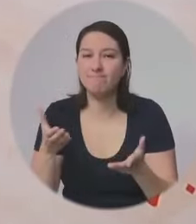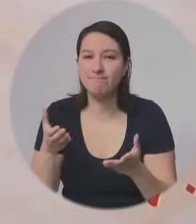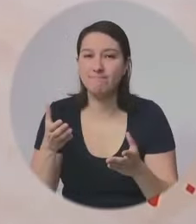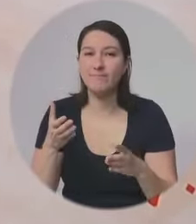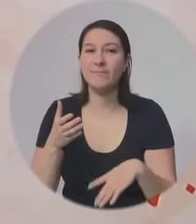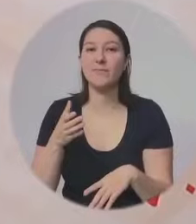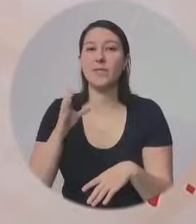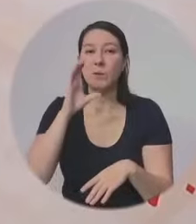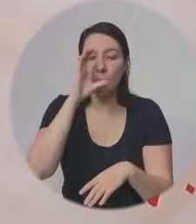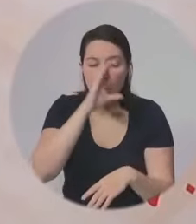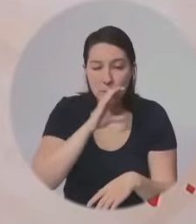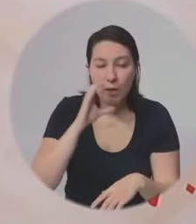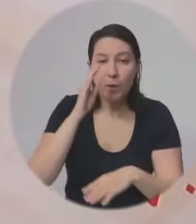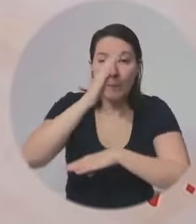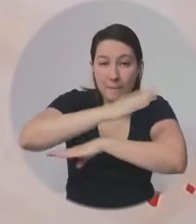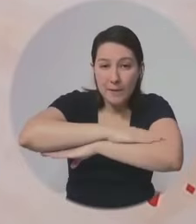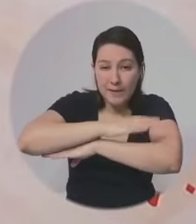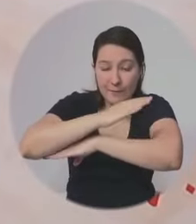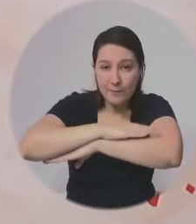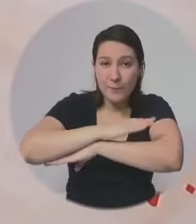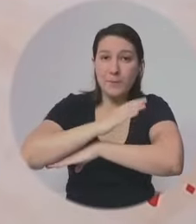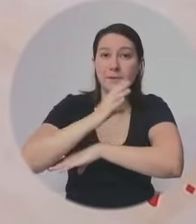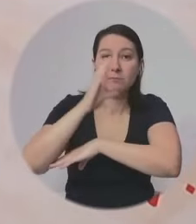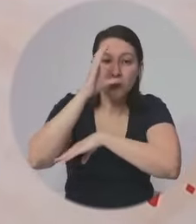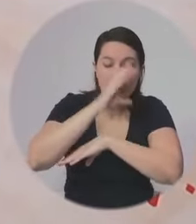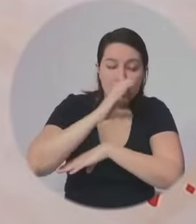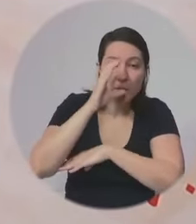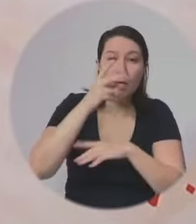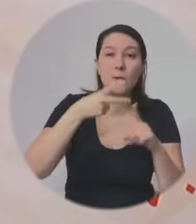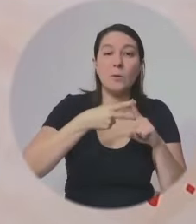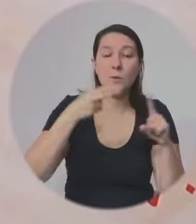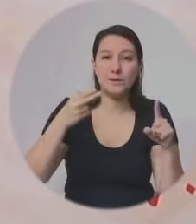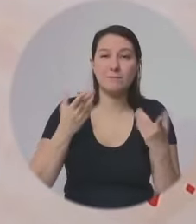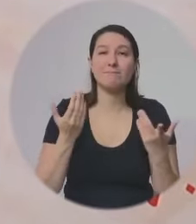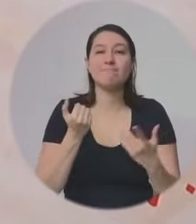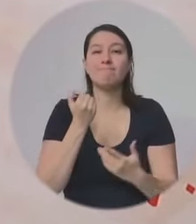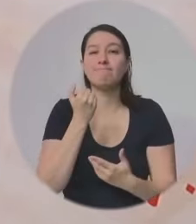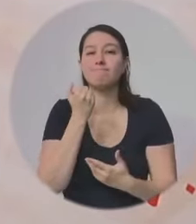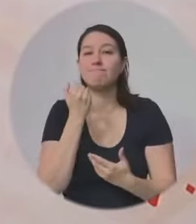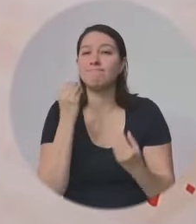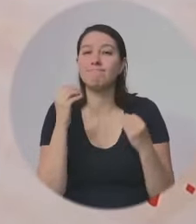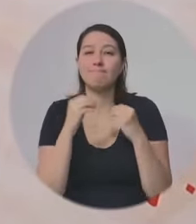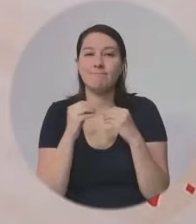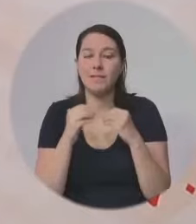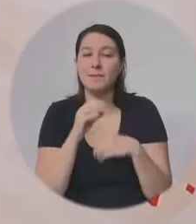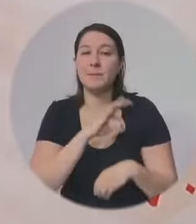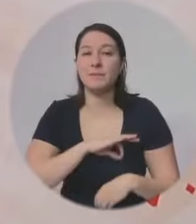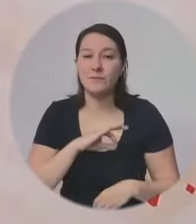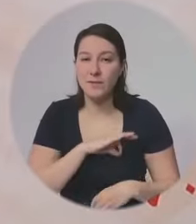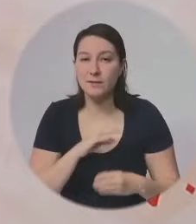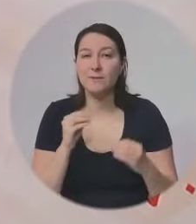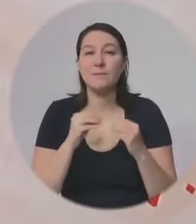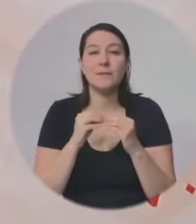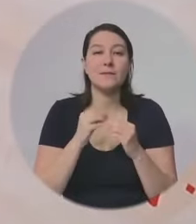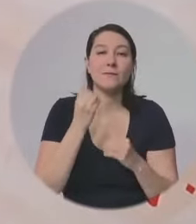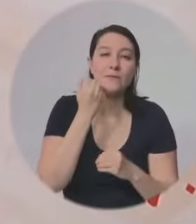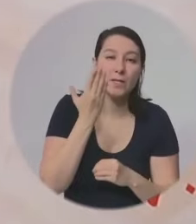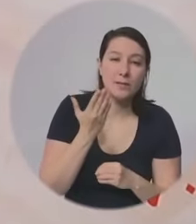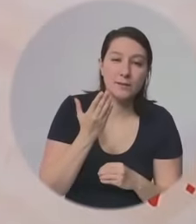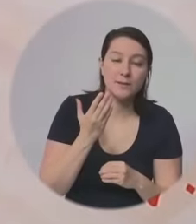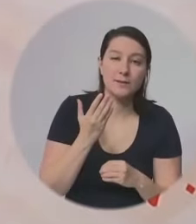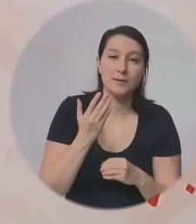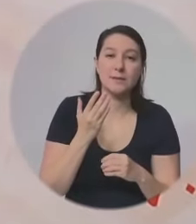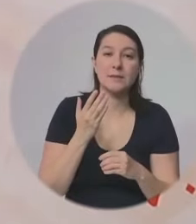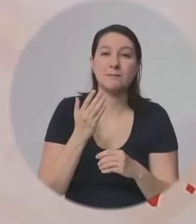hoteles las plataformas externas tienen mayores facilidades tienen mayores beneficios versus reservarlo directamente por el hotel